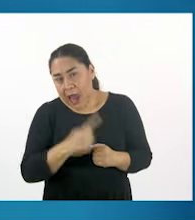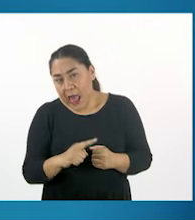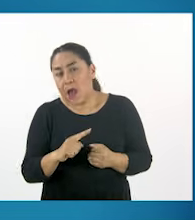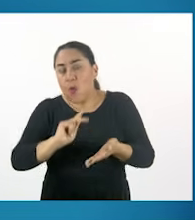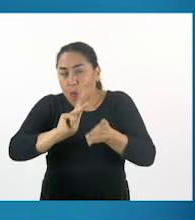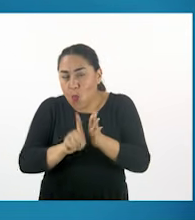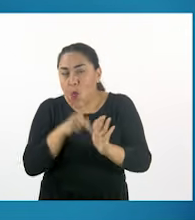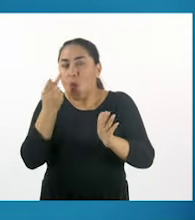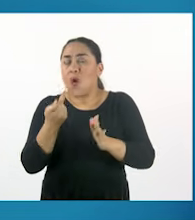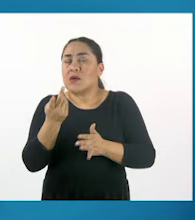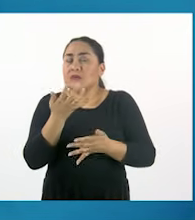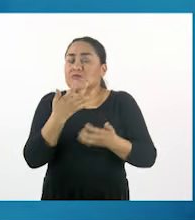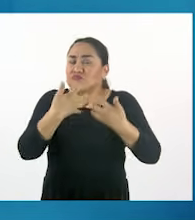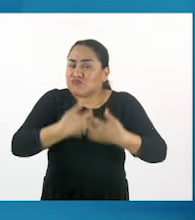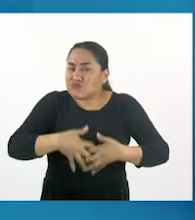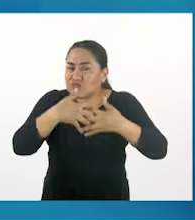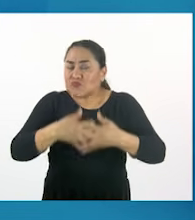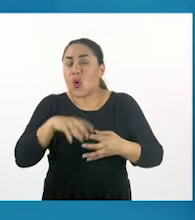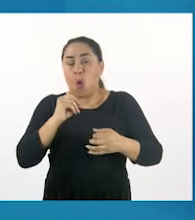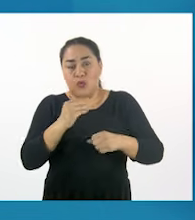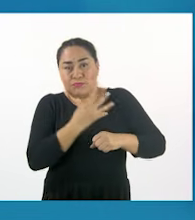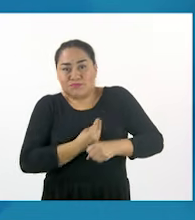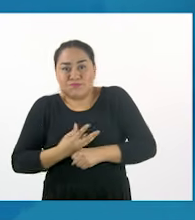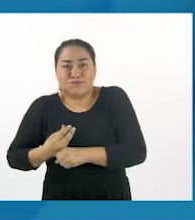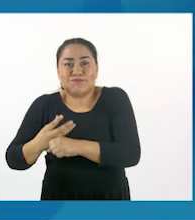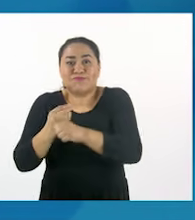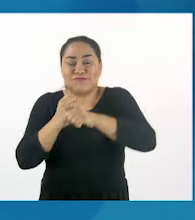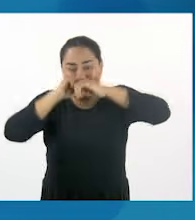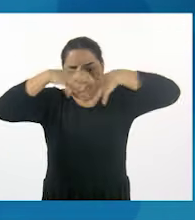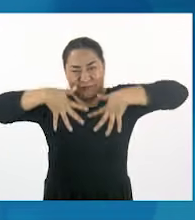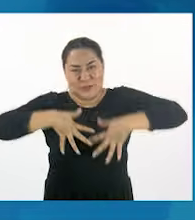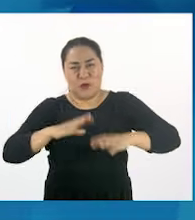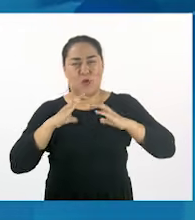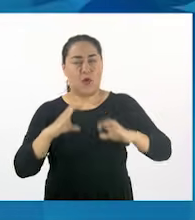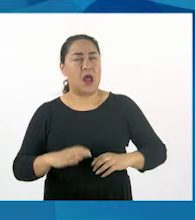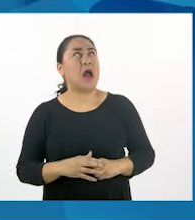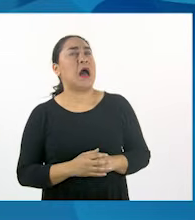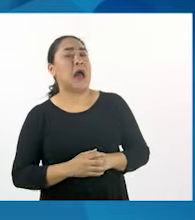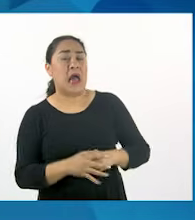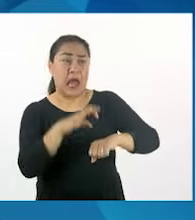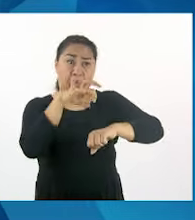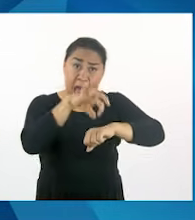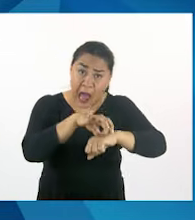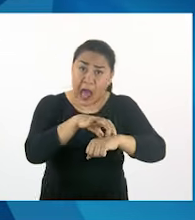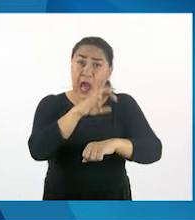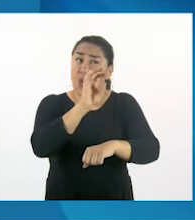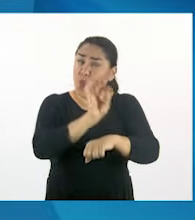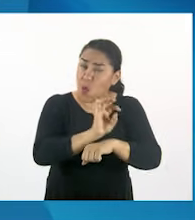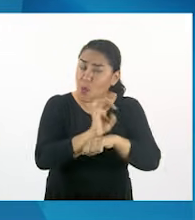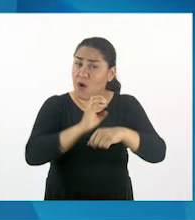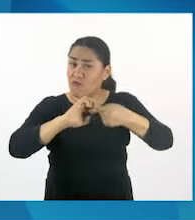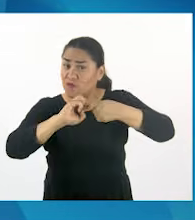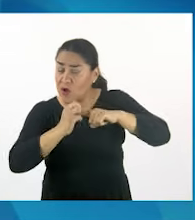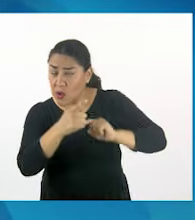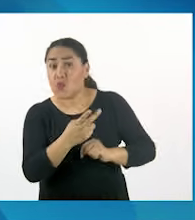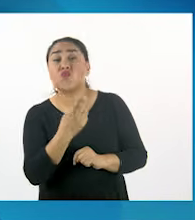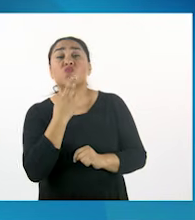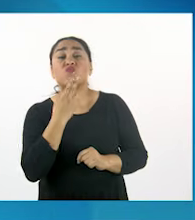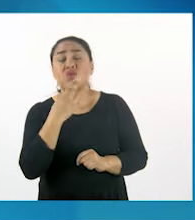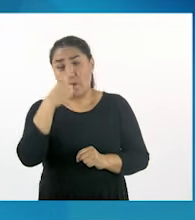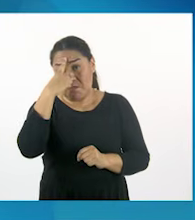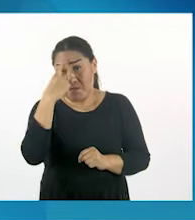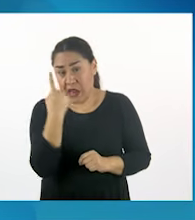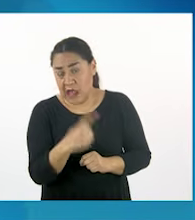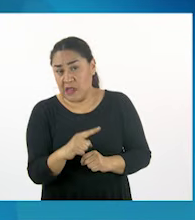reparar los tejidos del cuerpo. Eso quiere decir que la carne, los huevos y los frijoles ayudan a que crezcan los